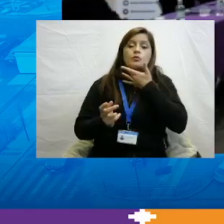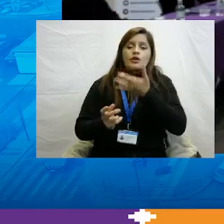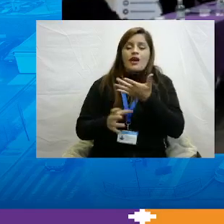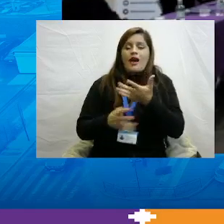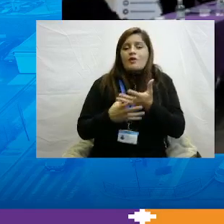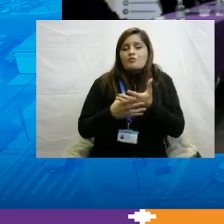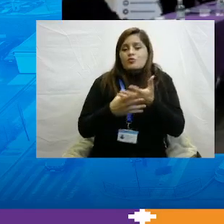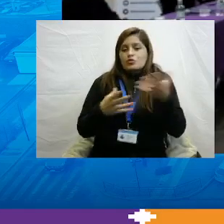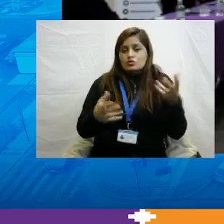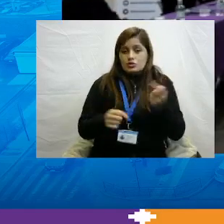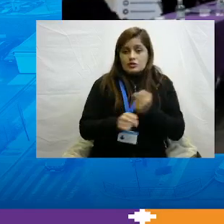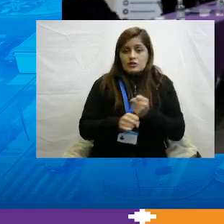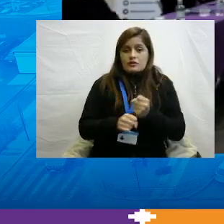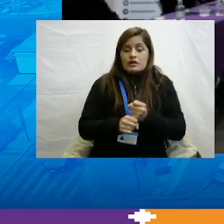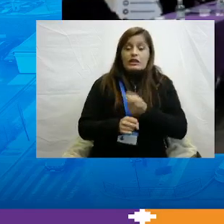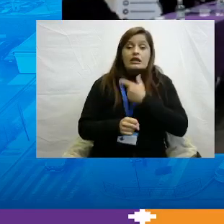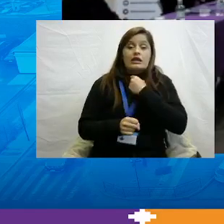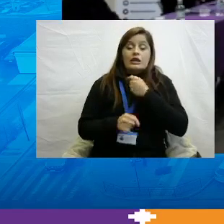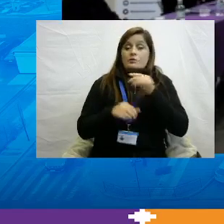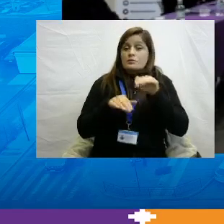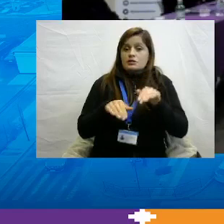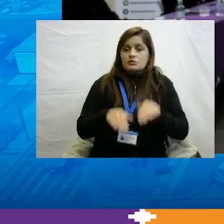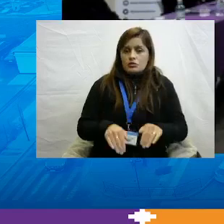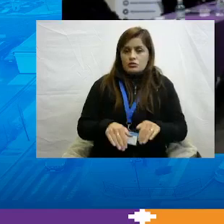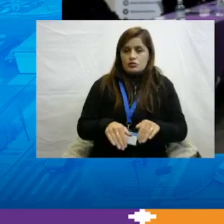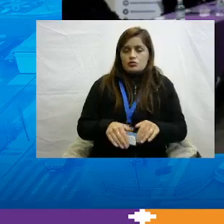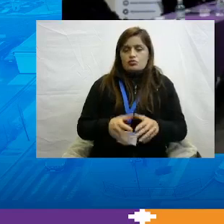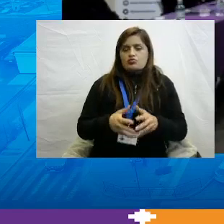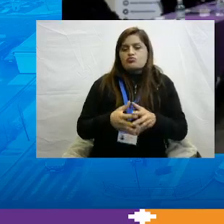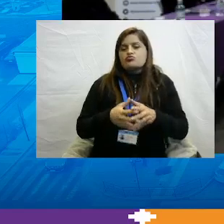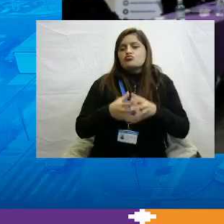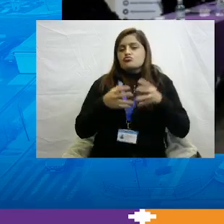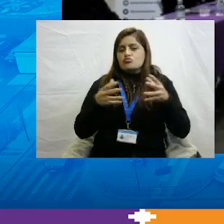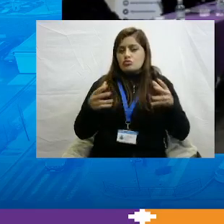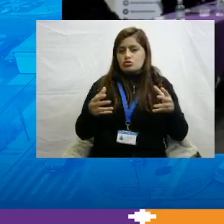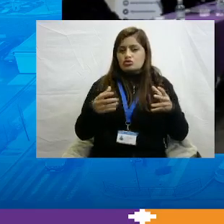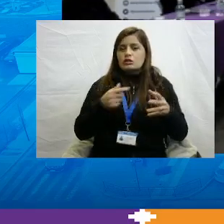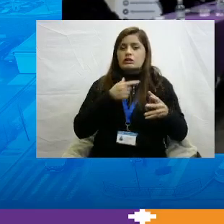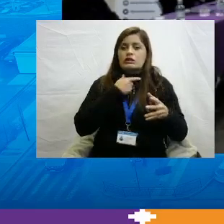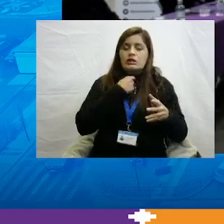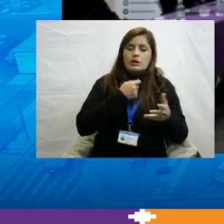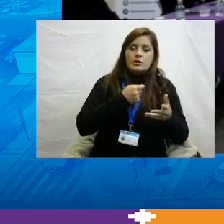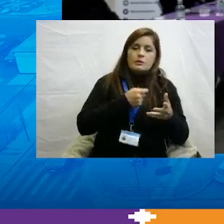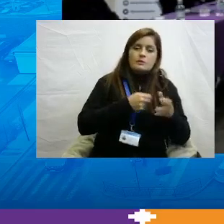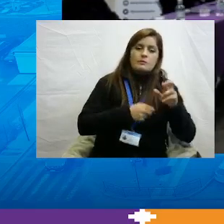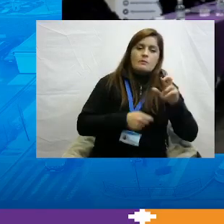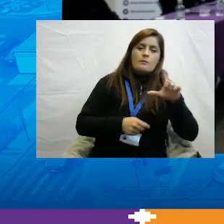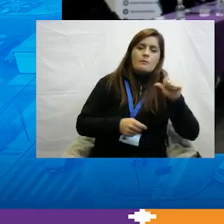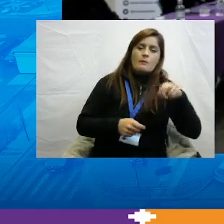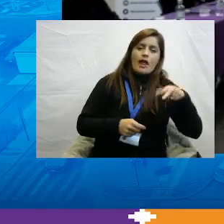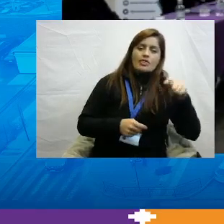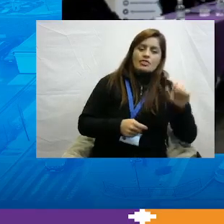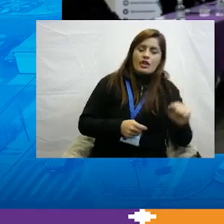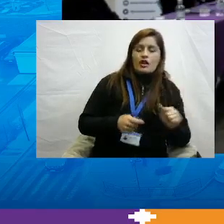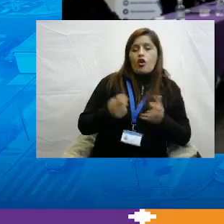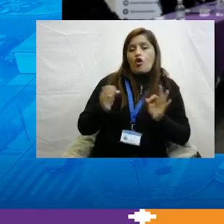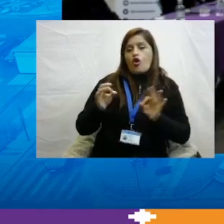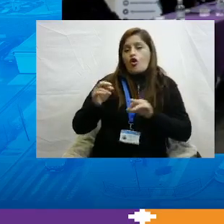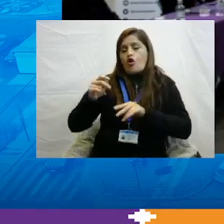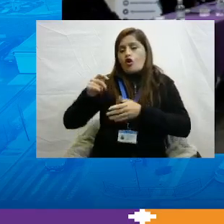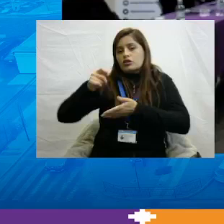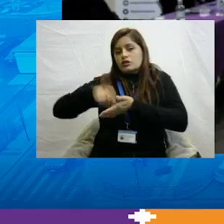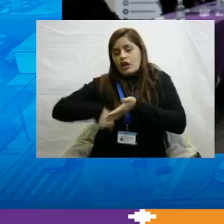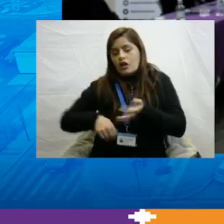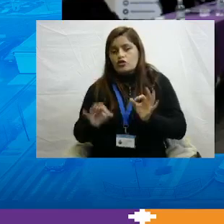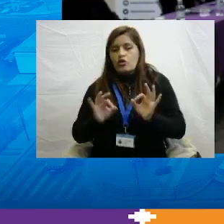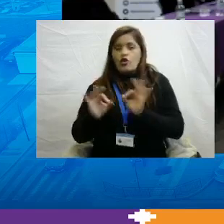muchos trabajadores que quisieran lo mismo, que para qué decir muchos plantas o muchos contratas que llevan muchos años o honorarios, qué sé yo, donde la